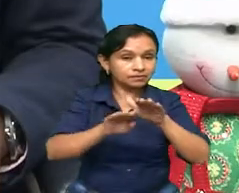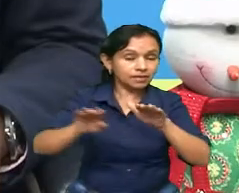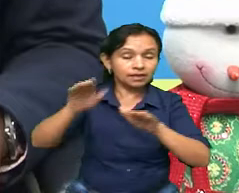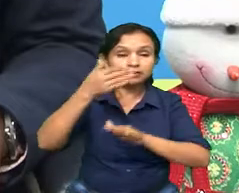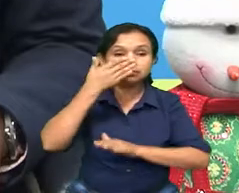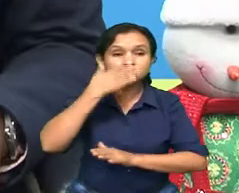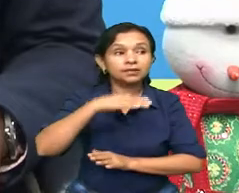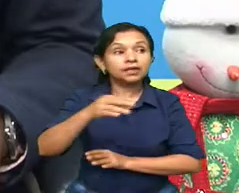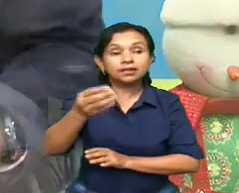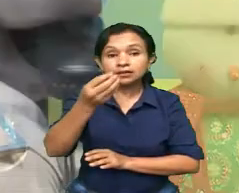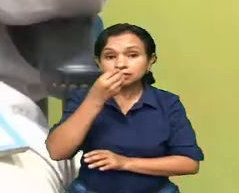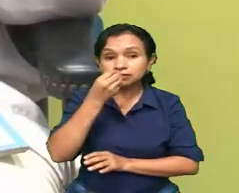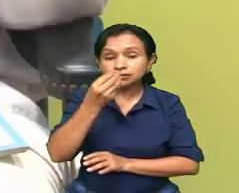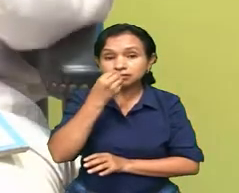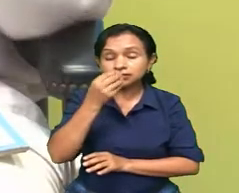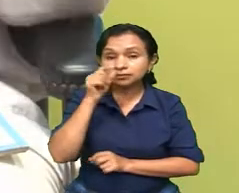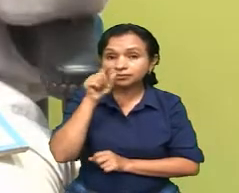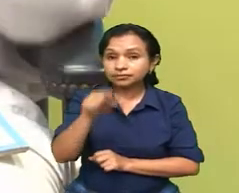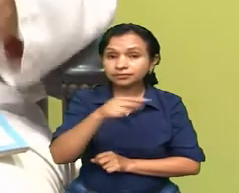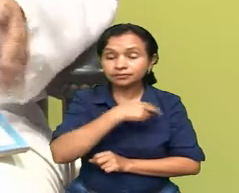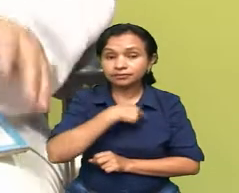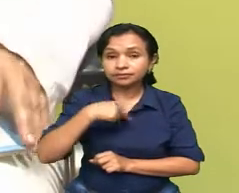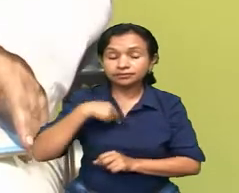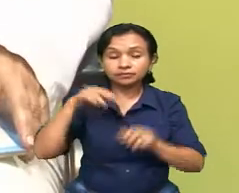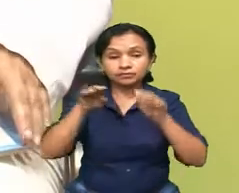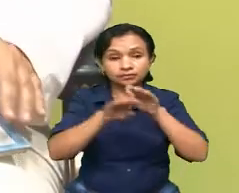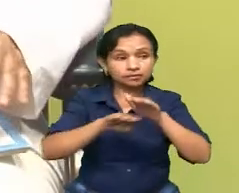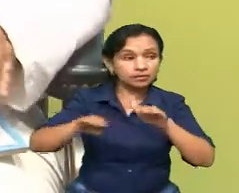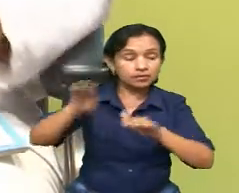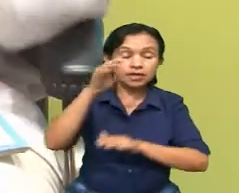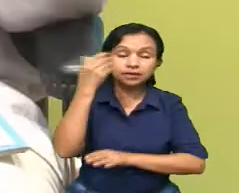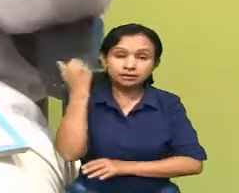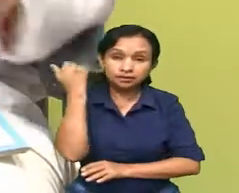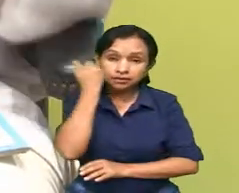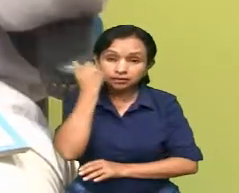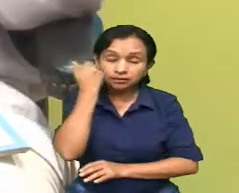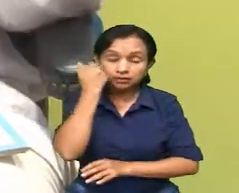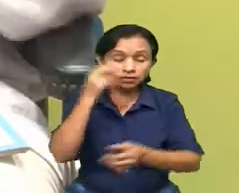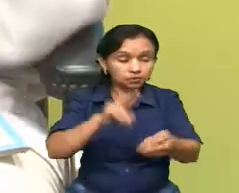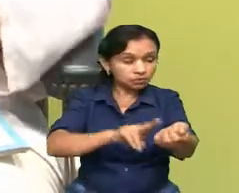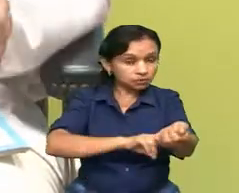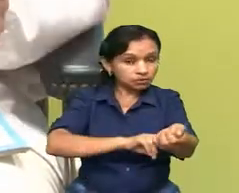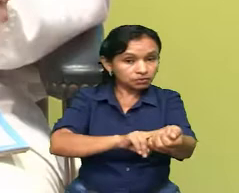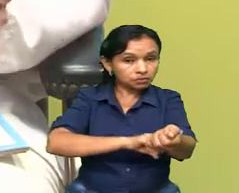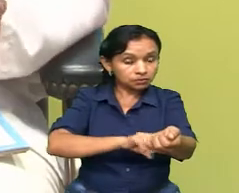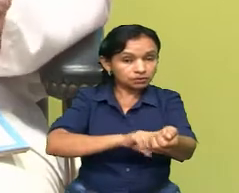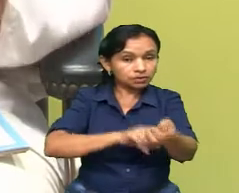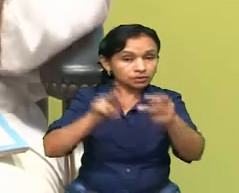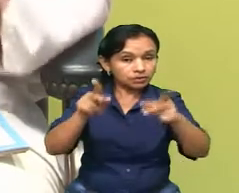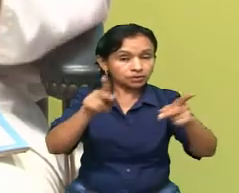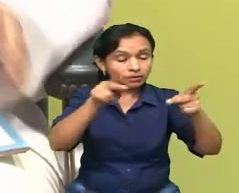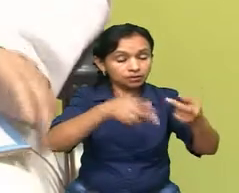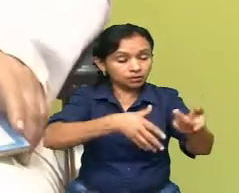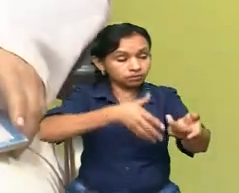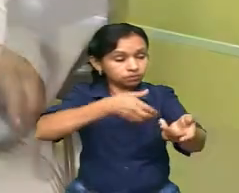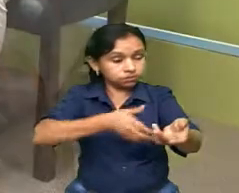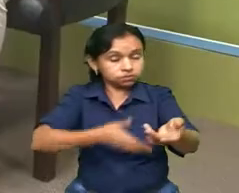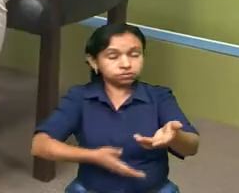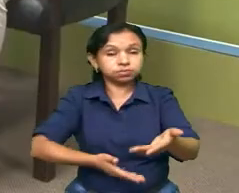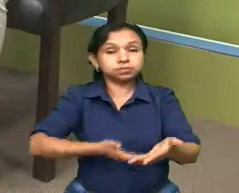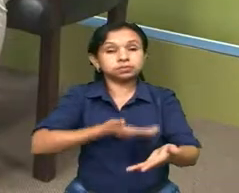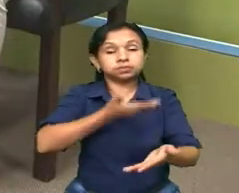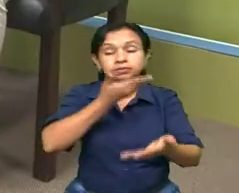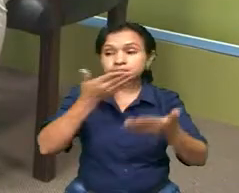hábitos de alimentación y es ahí donde hay más enfermedades. Si usted ve, ahora hay más diabetes, más hipertensión, y es por los mismos malos hábitos